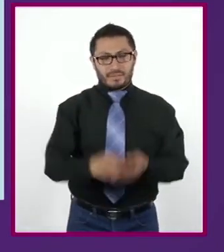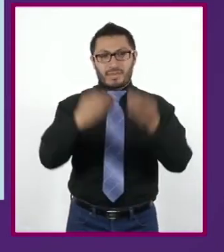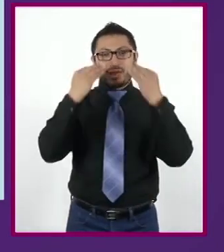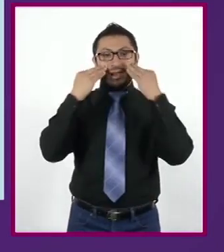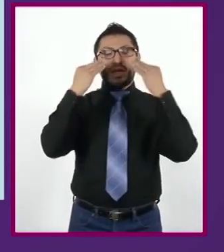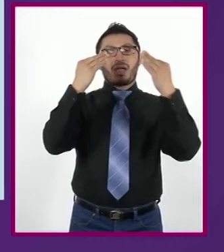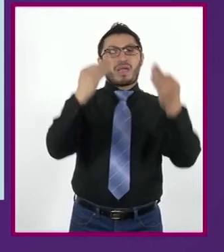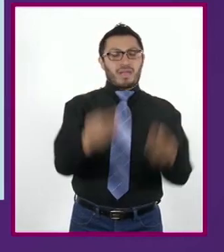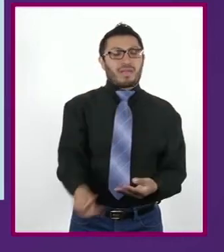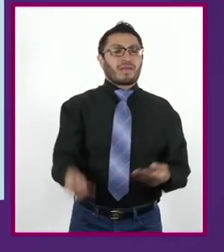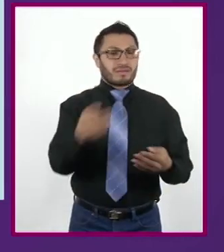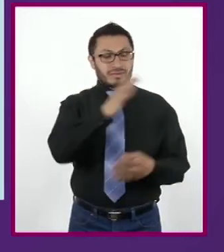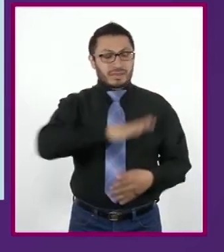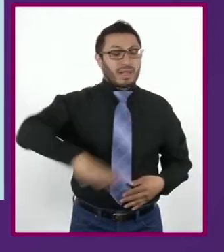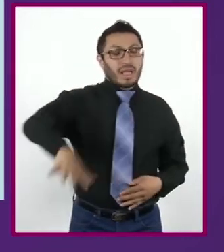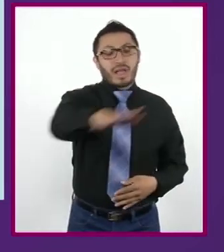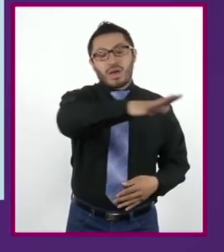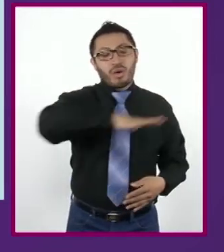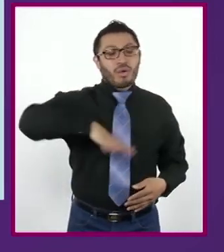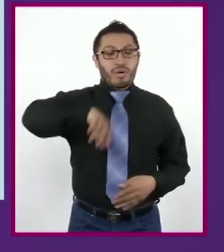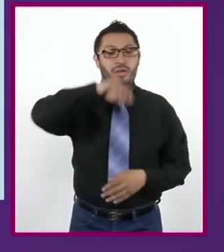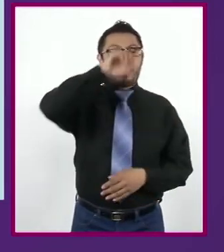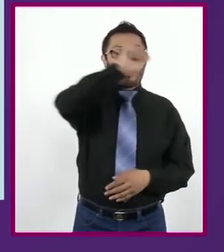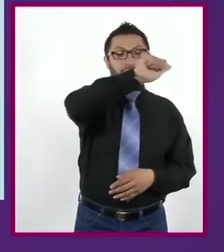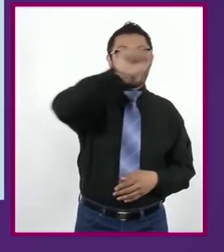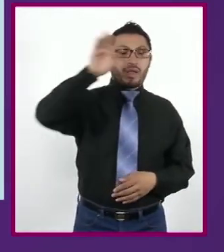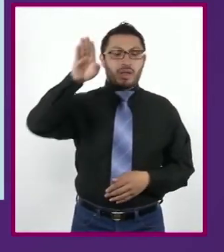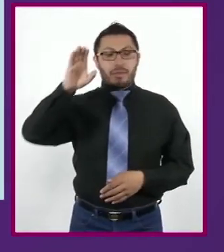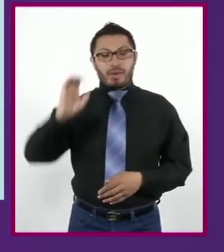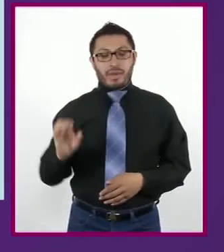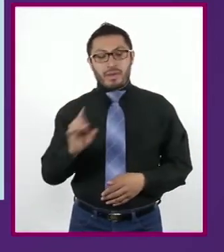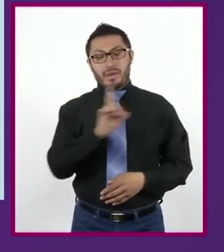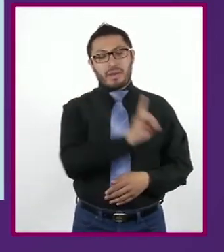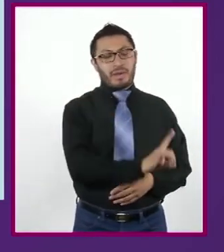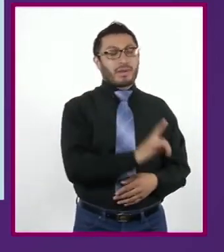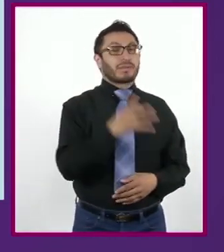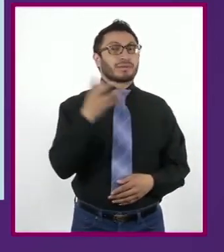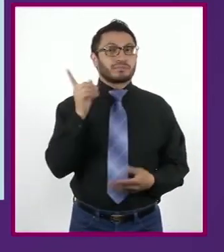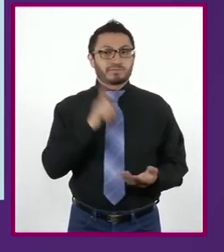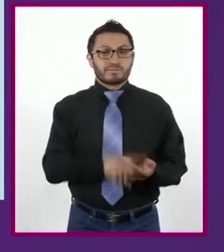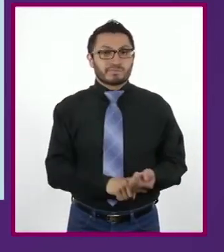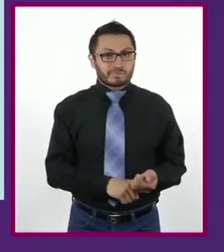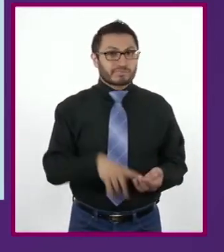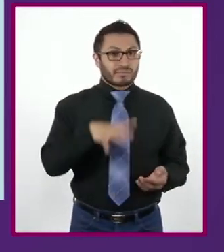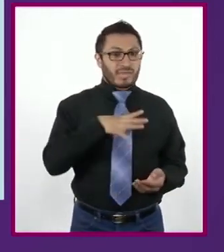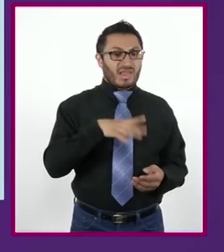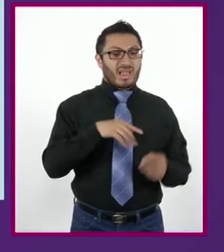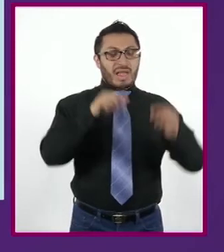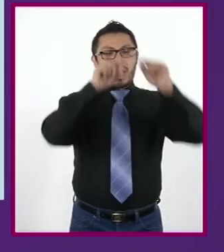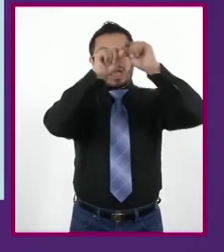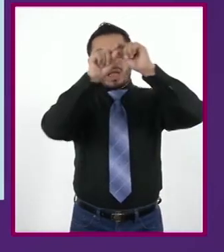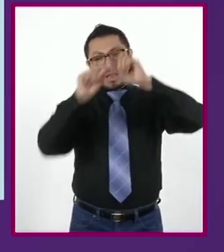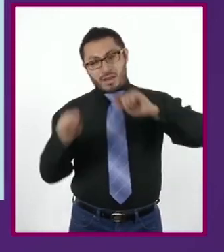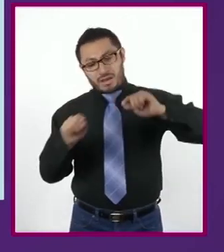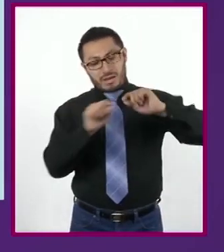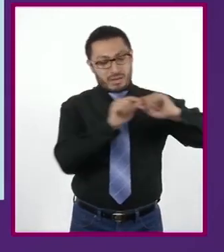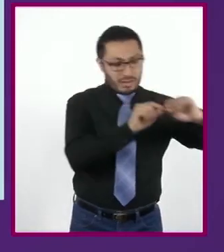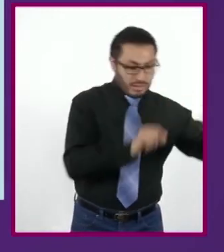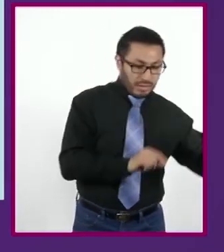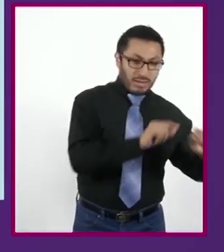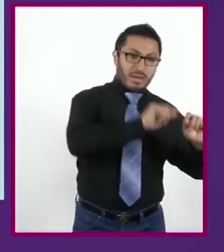Observemos que en el terreno ABCD dentro hay un cuadrilátero